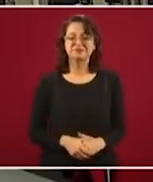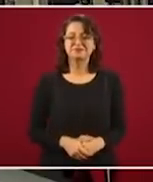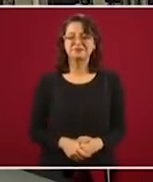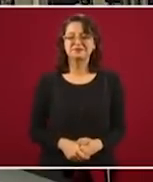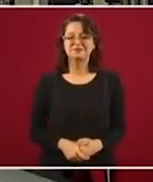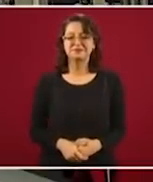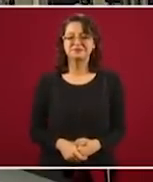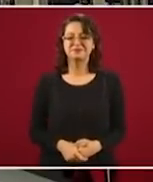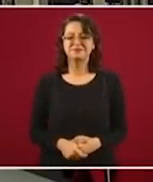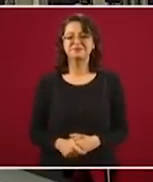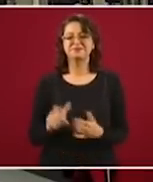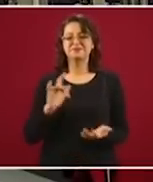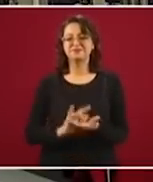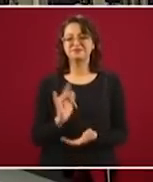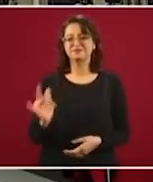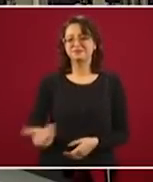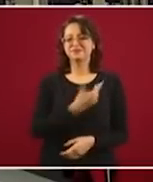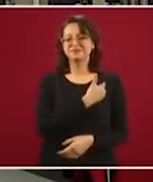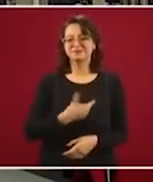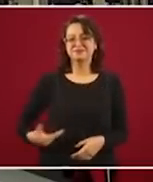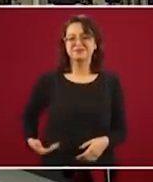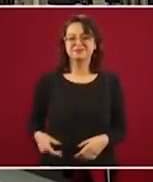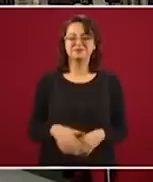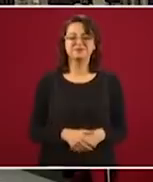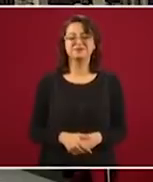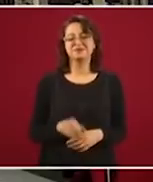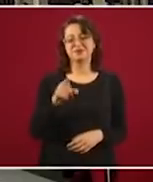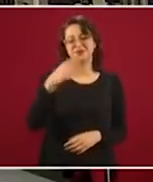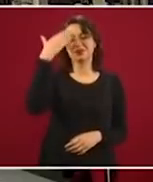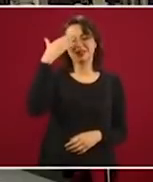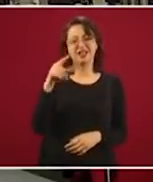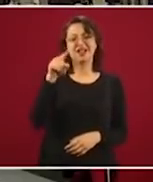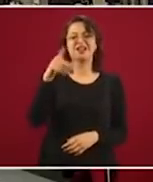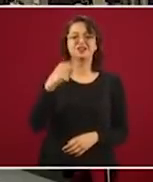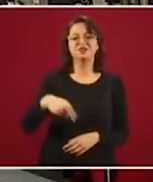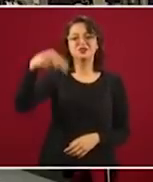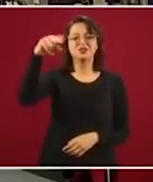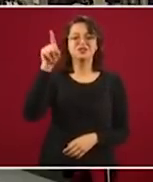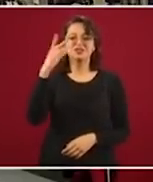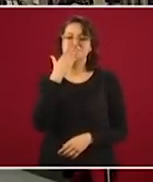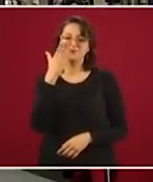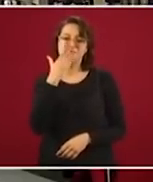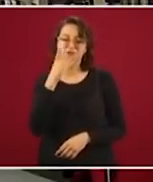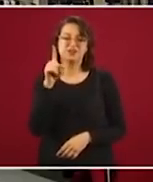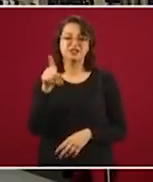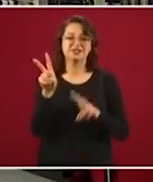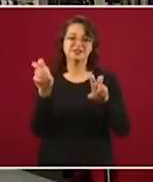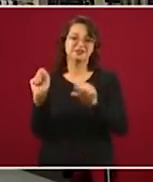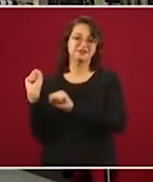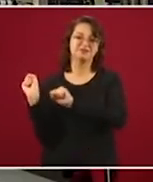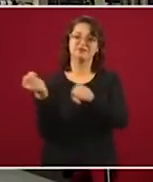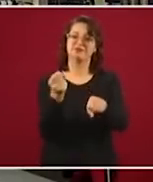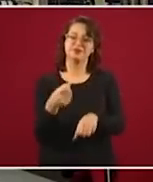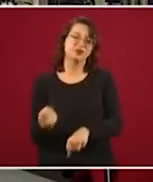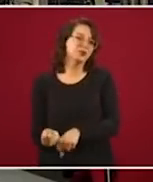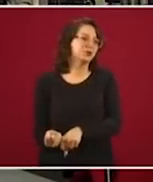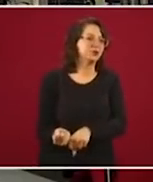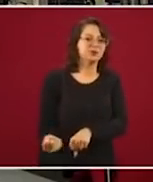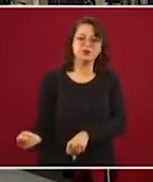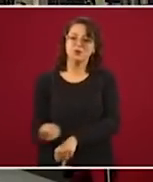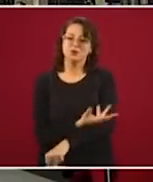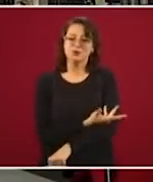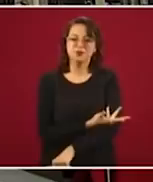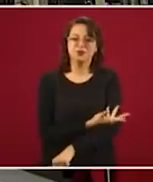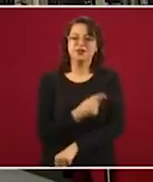Sí, gracias, señor presidente. Obvio, usted sabe, en el norte y en Sonora en particular, pues el béisbol nos apasiona, tanto que hasta estamos apoyando